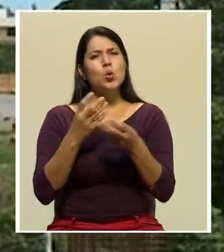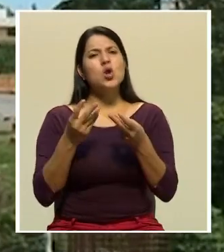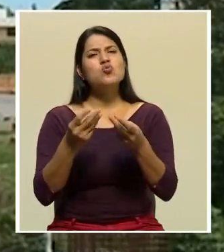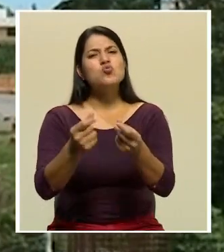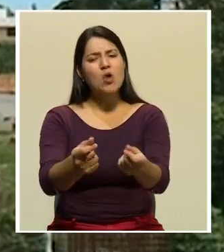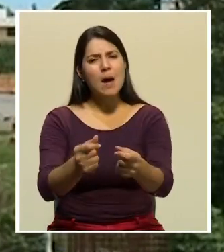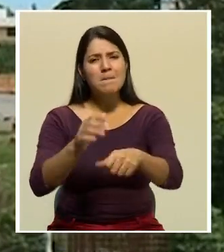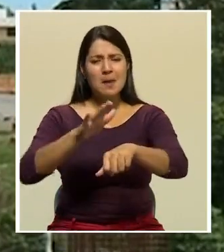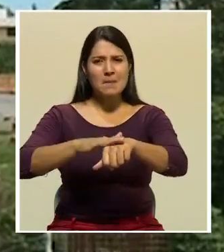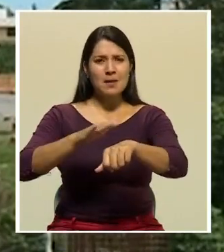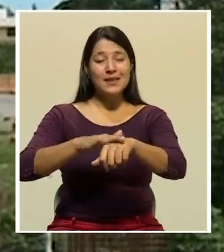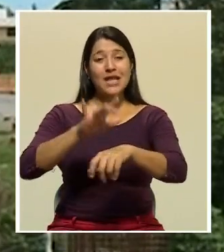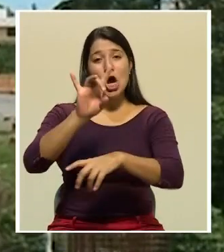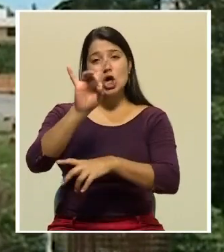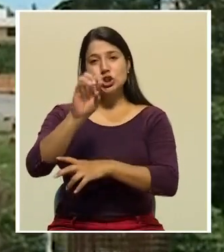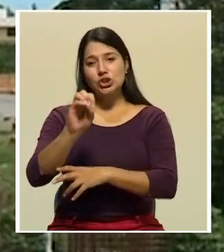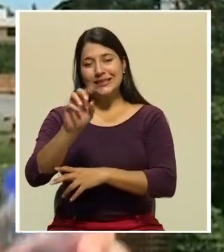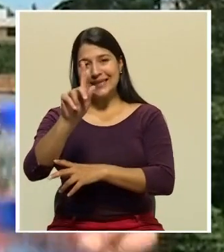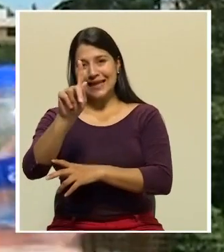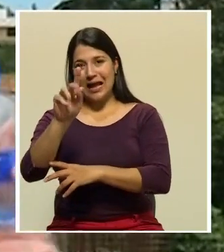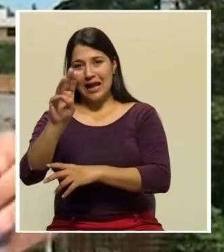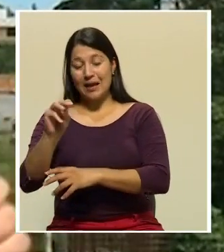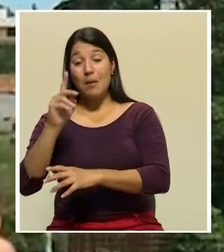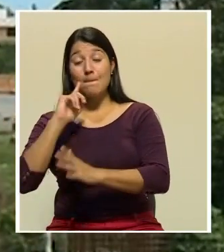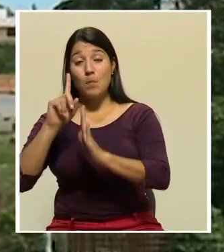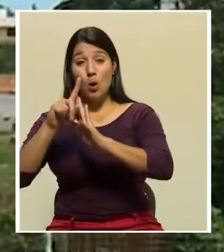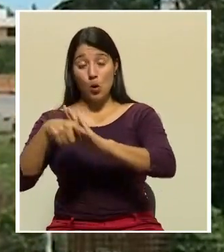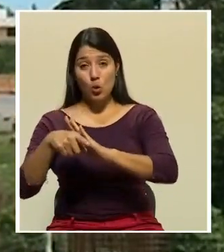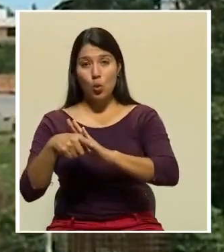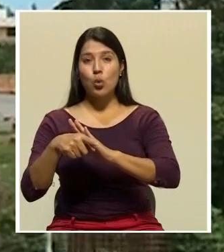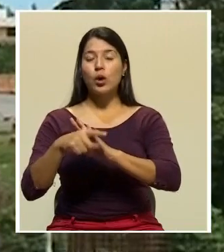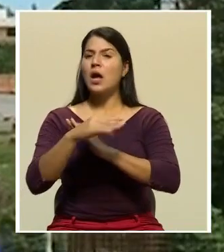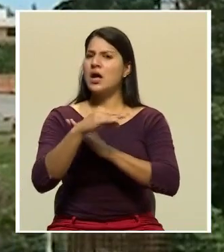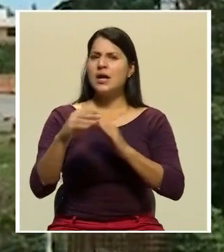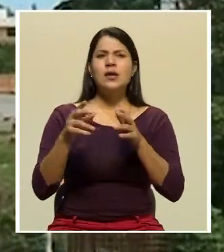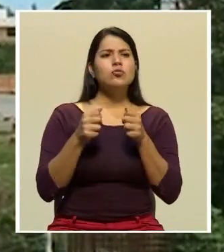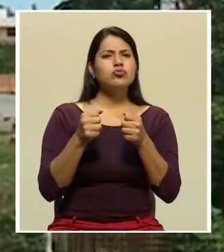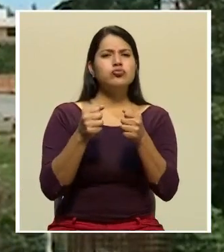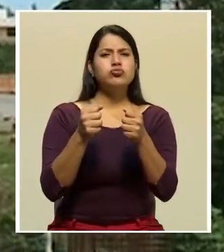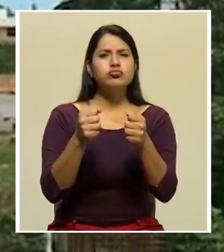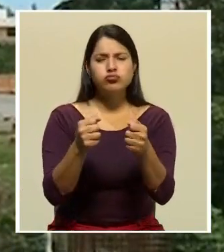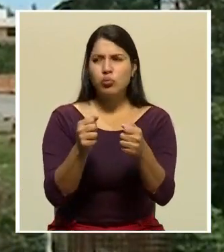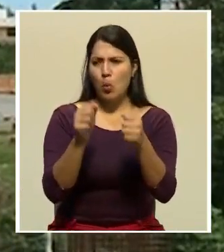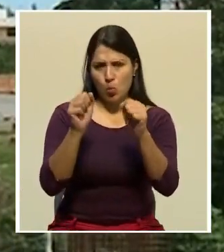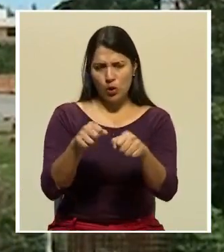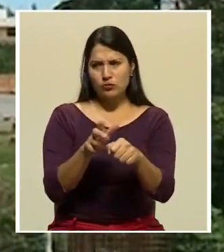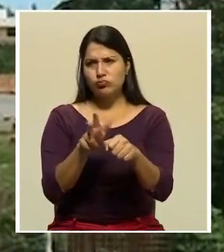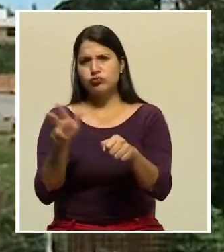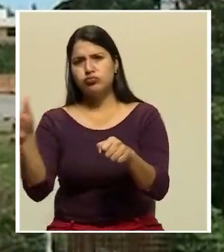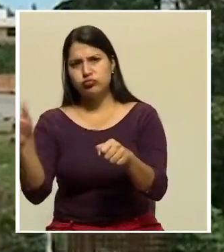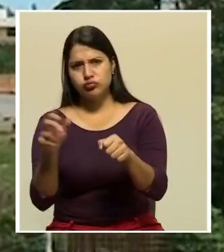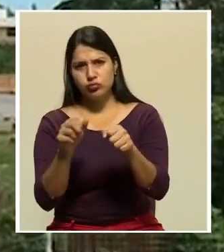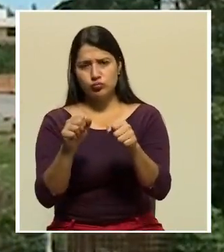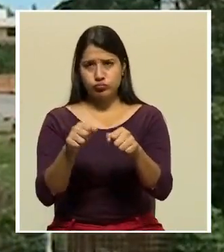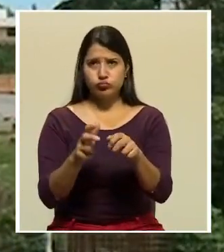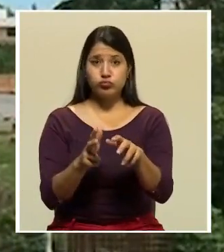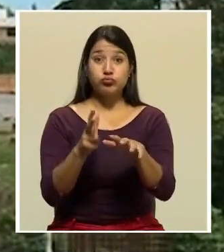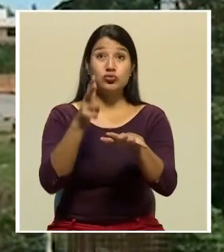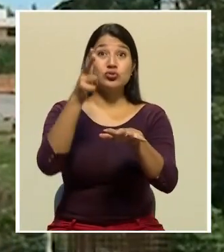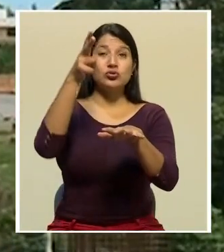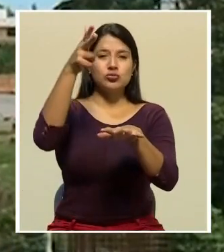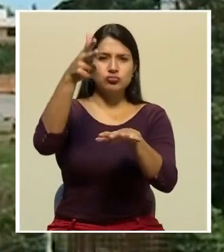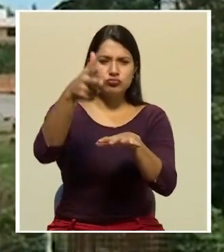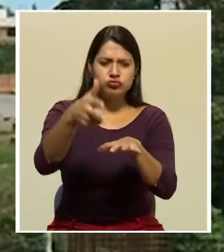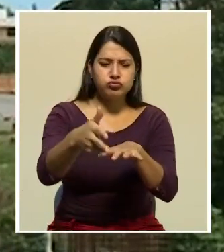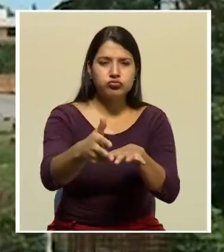la velocidad de diseño, con sus intercambios, 2 intercambios a 3 niveles, ¿verdad?